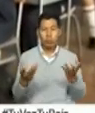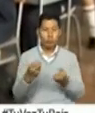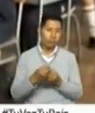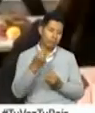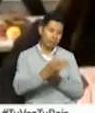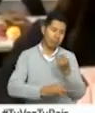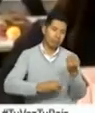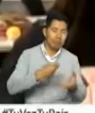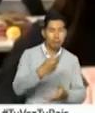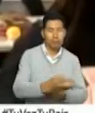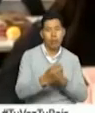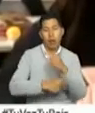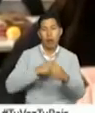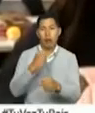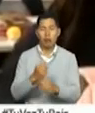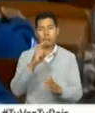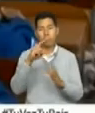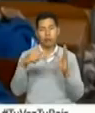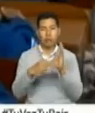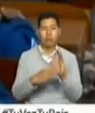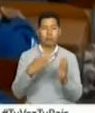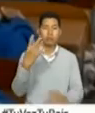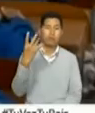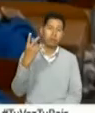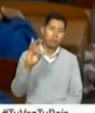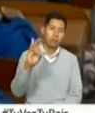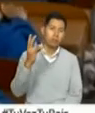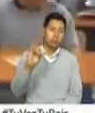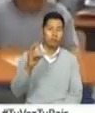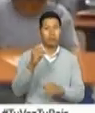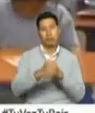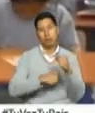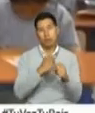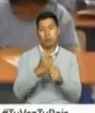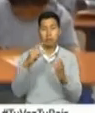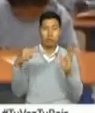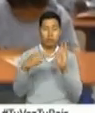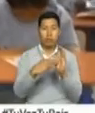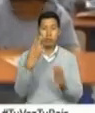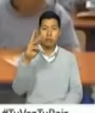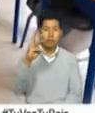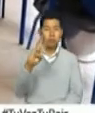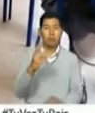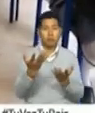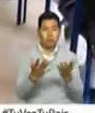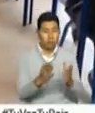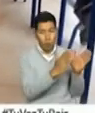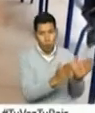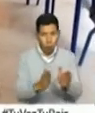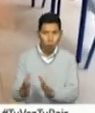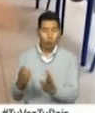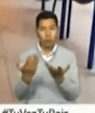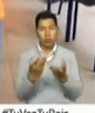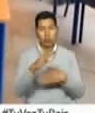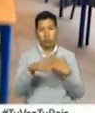periodo 2016 y 2017 de las personas que elaboraron en el ministerio de educación con ese orden de prelación serán